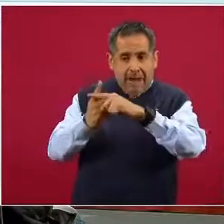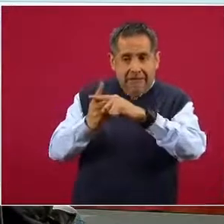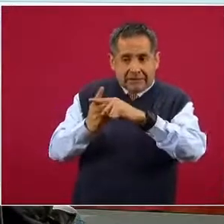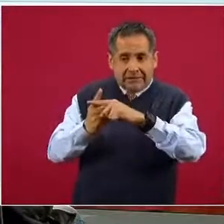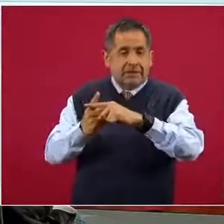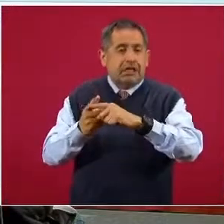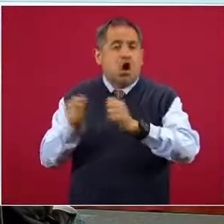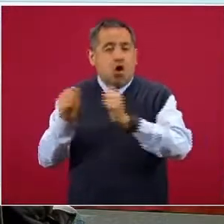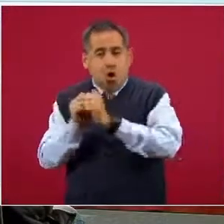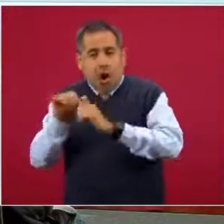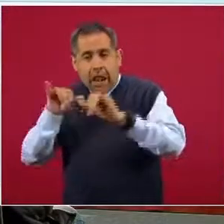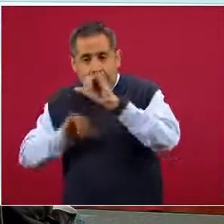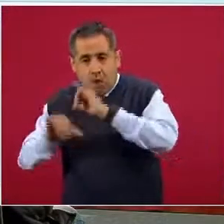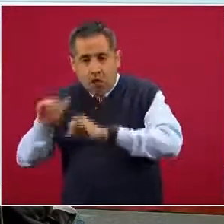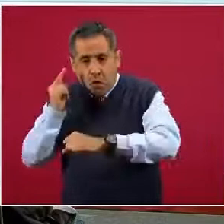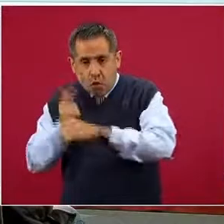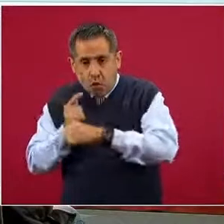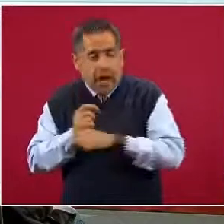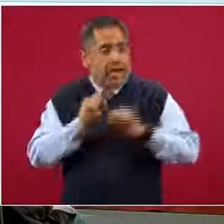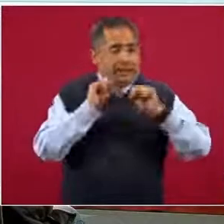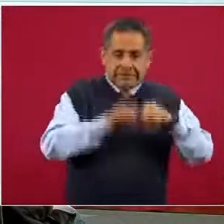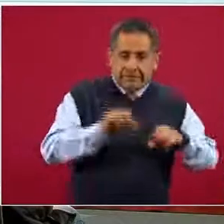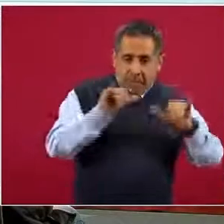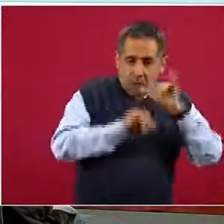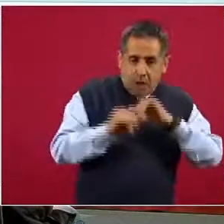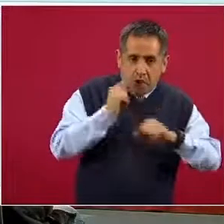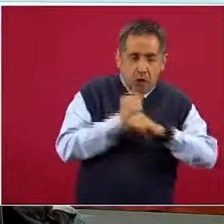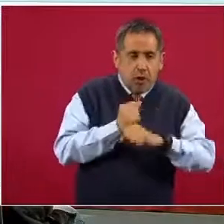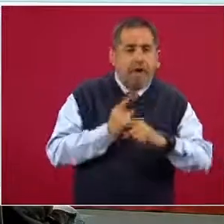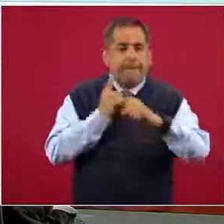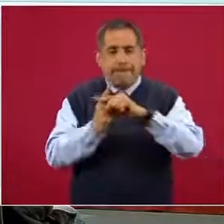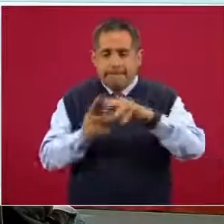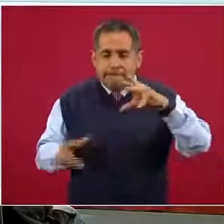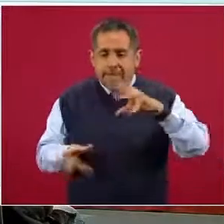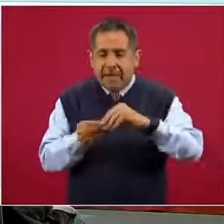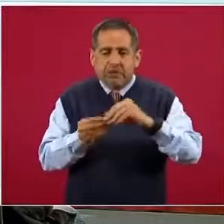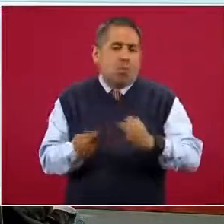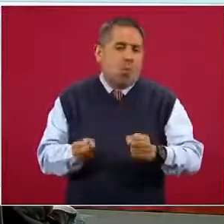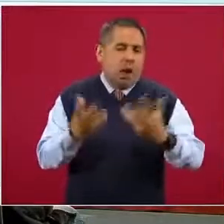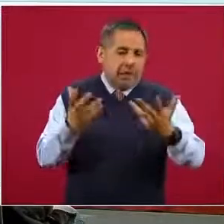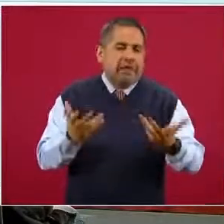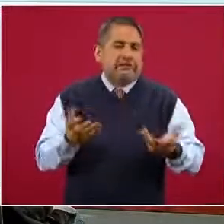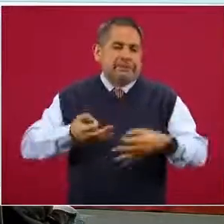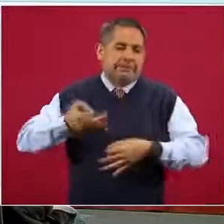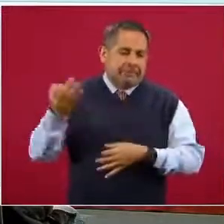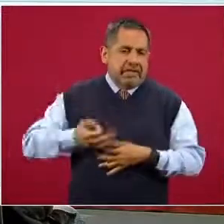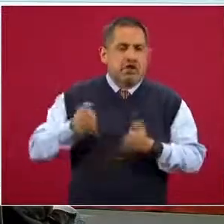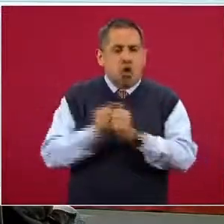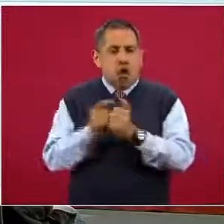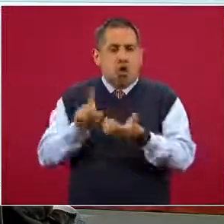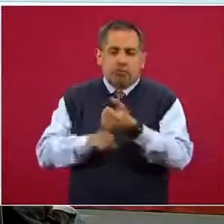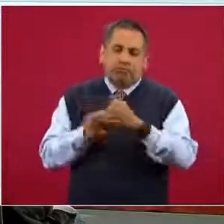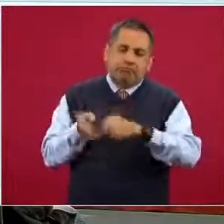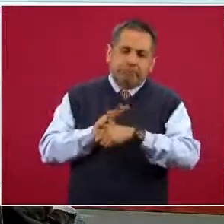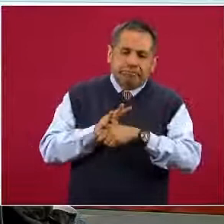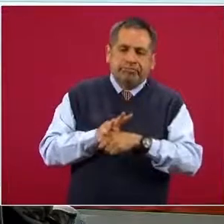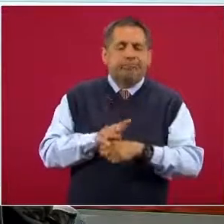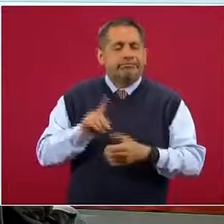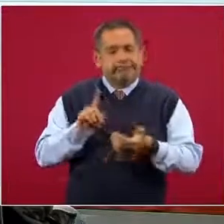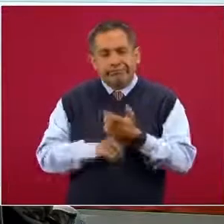momento ya tenemos, obtenemos entonces las defunciones confirmadas acumuladas, que también